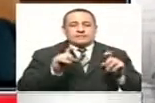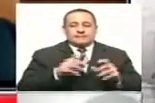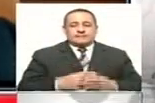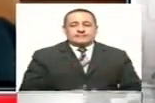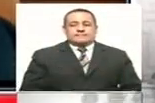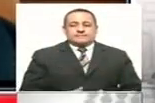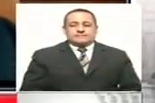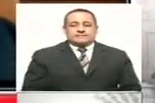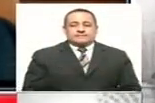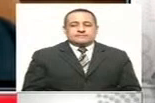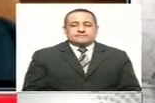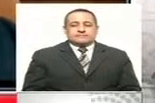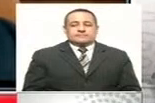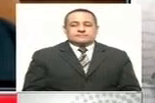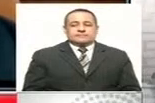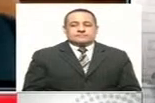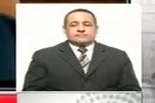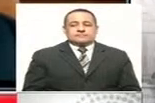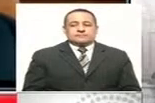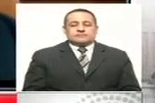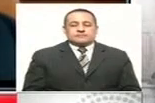interrogante